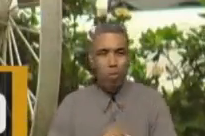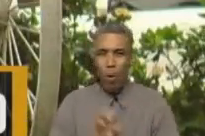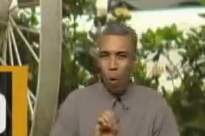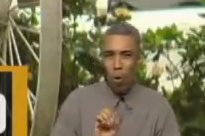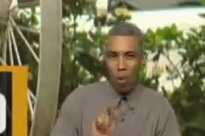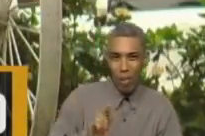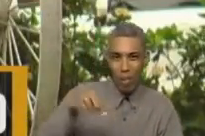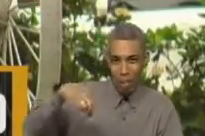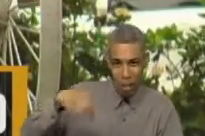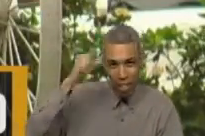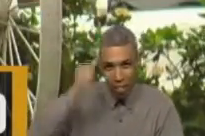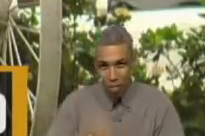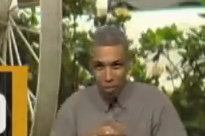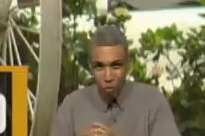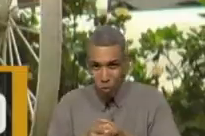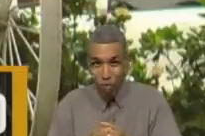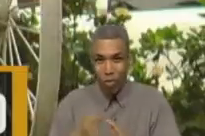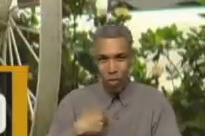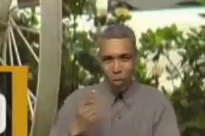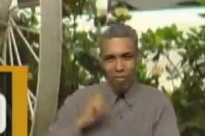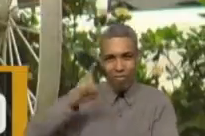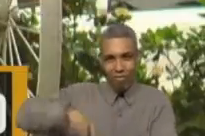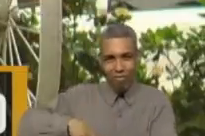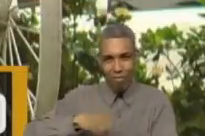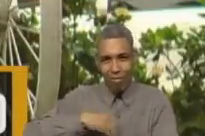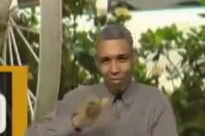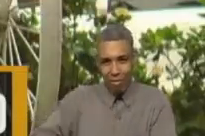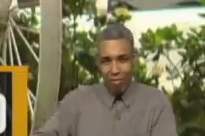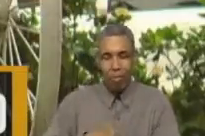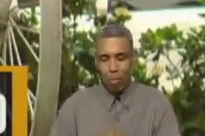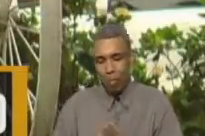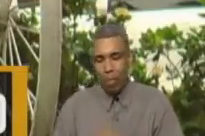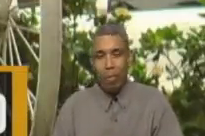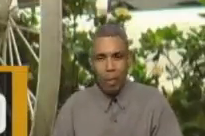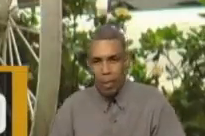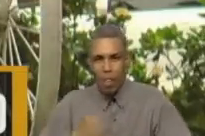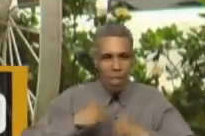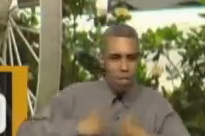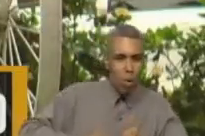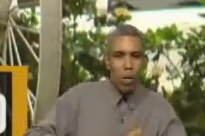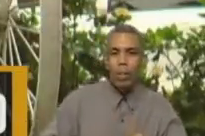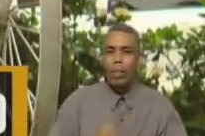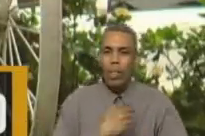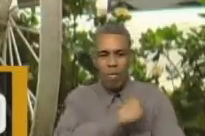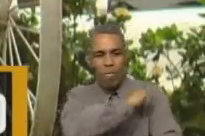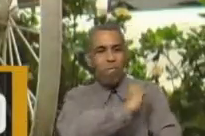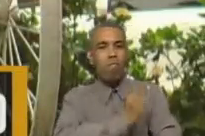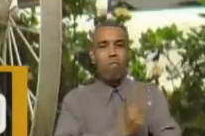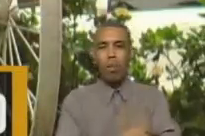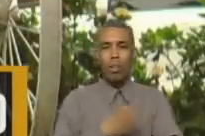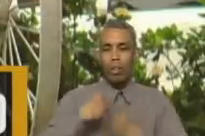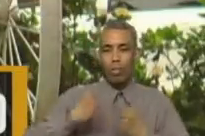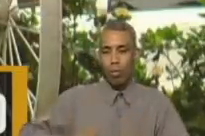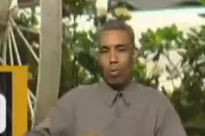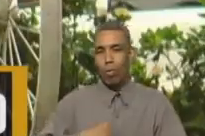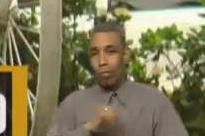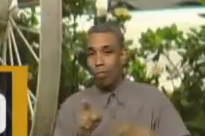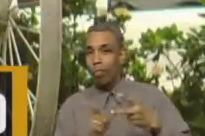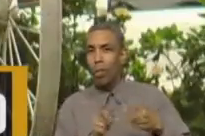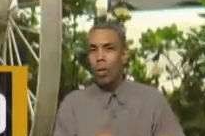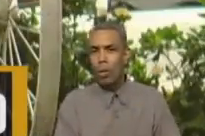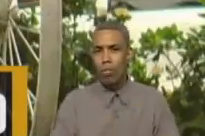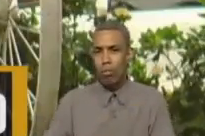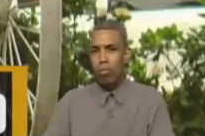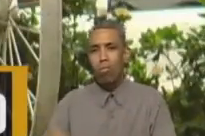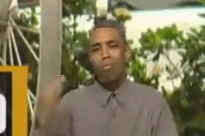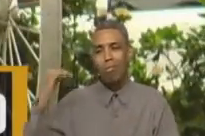popular de quien soy parte, y por otro lado pues está el relato de las situaciones y las violencias que han